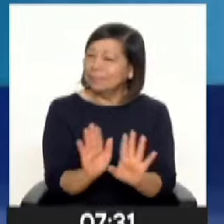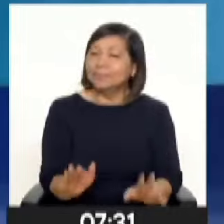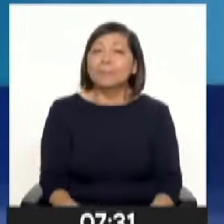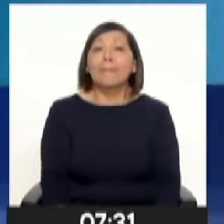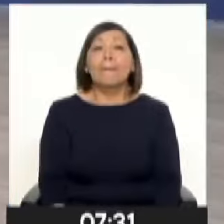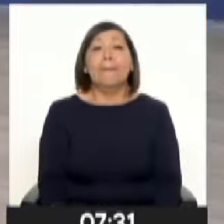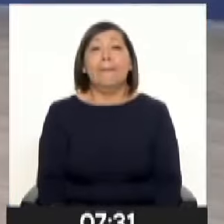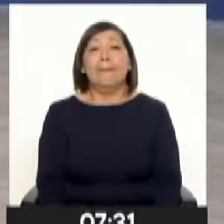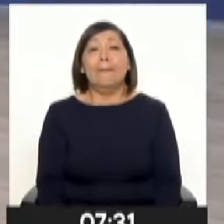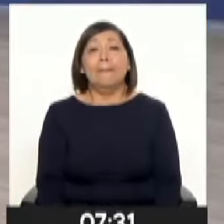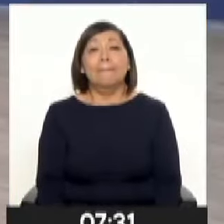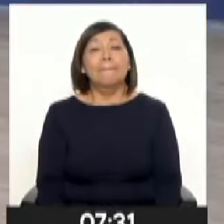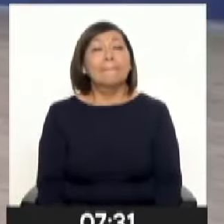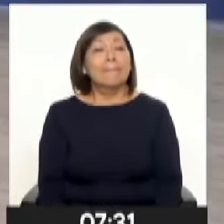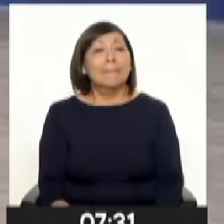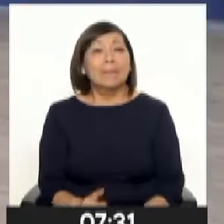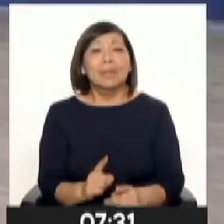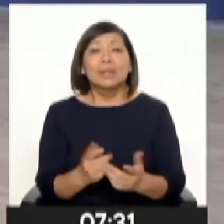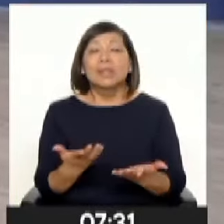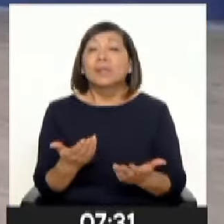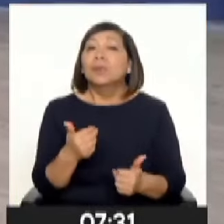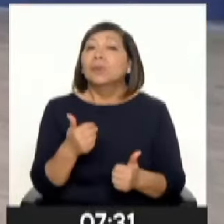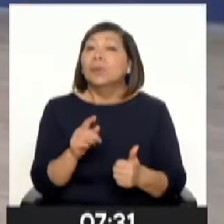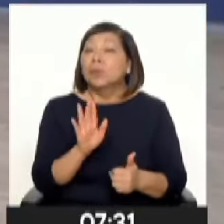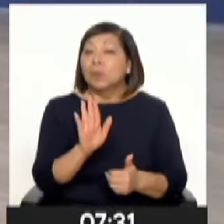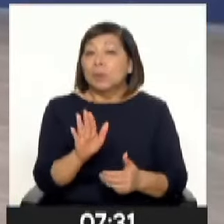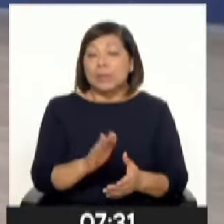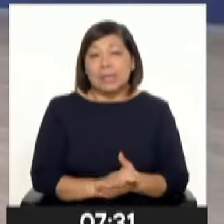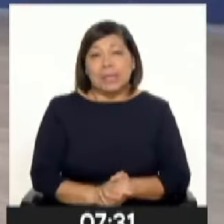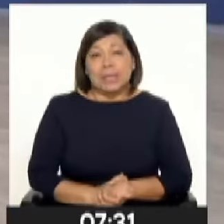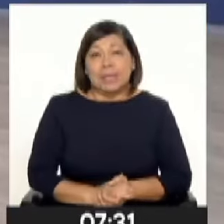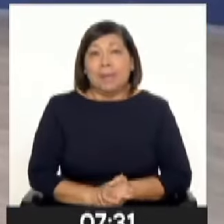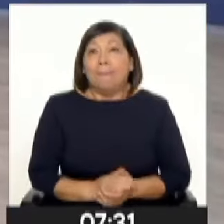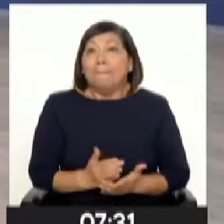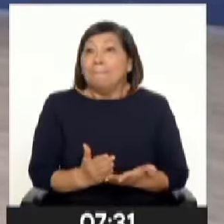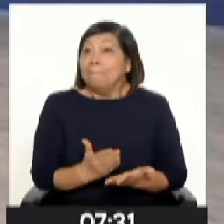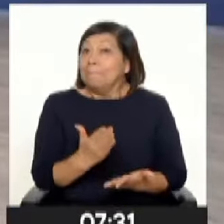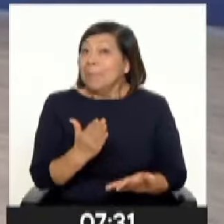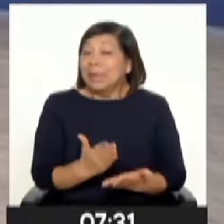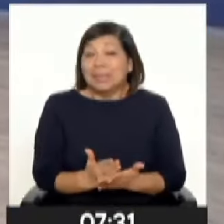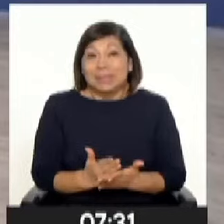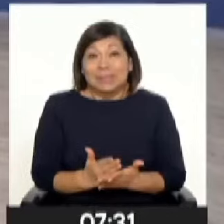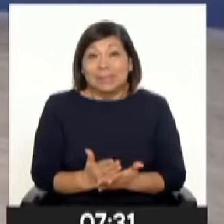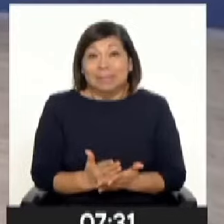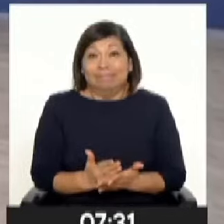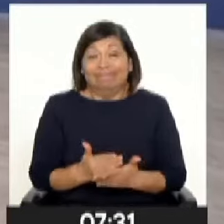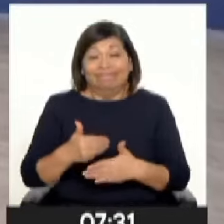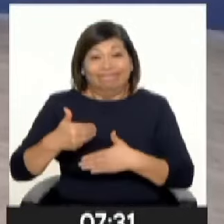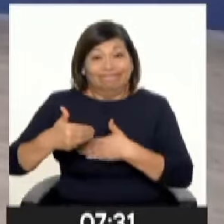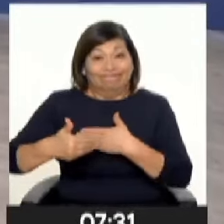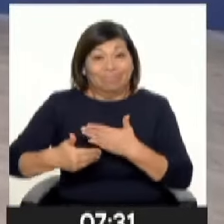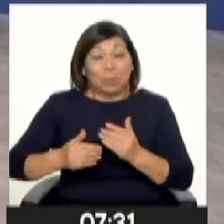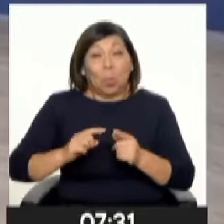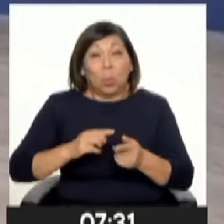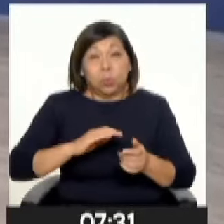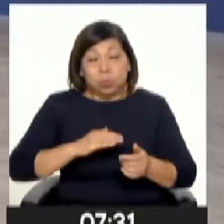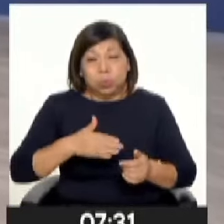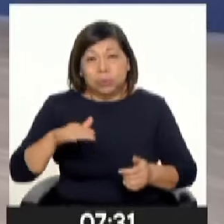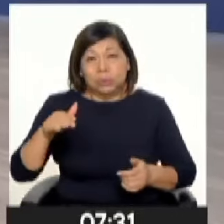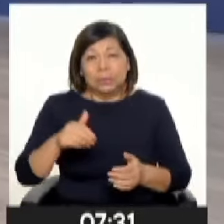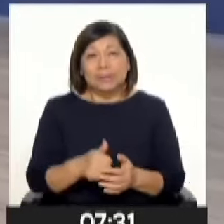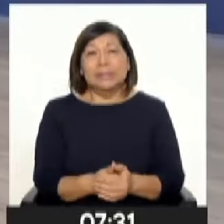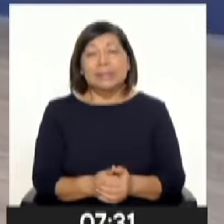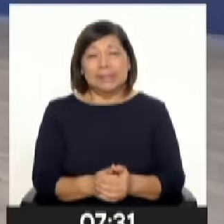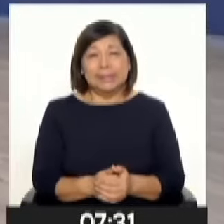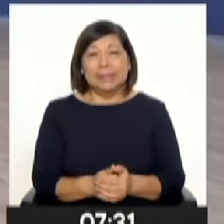¿Cuál es, para ir finalizando, cuál es la causa más común para que se produzca un embarazo en una menor de